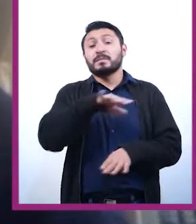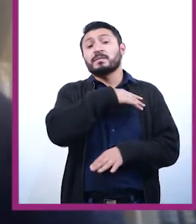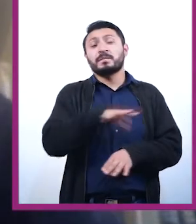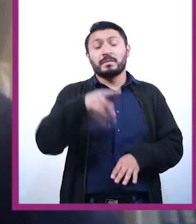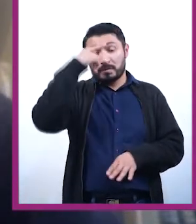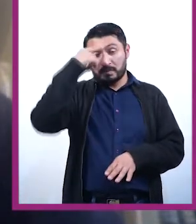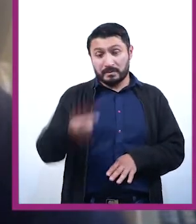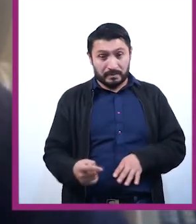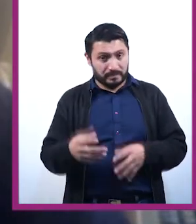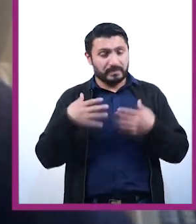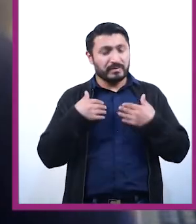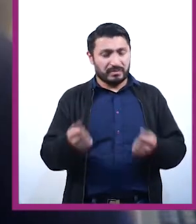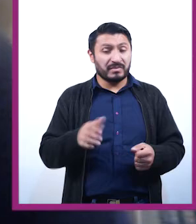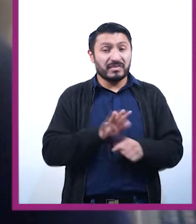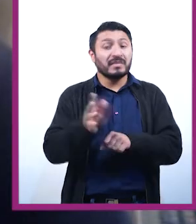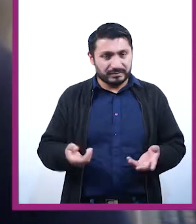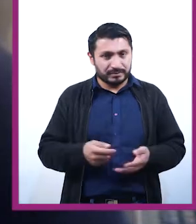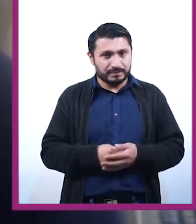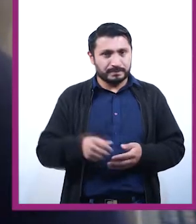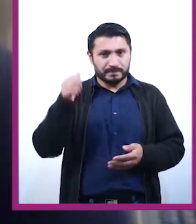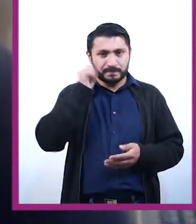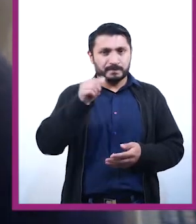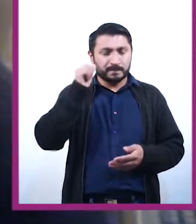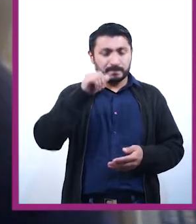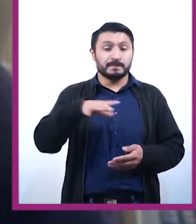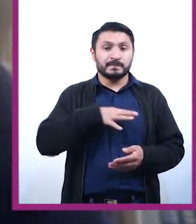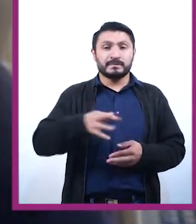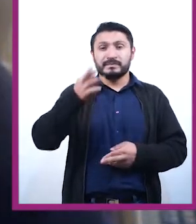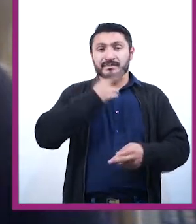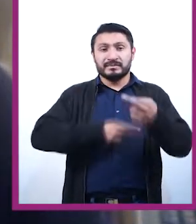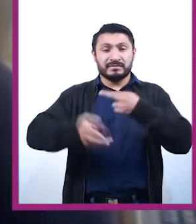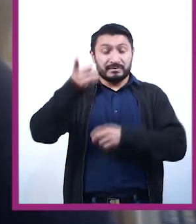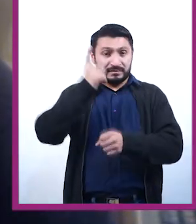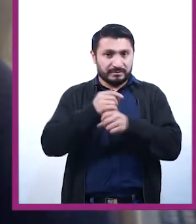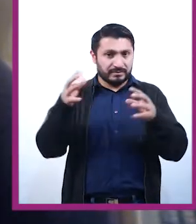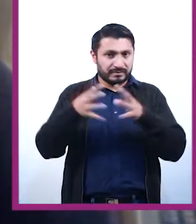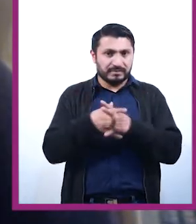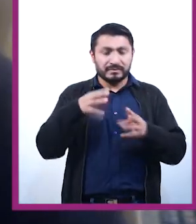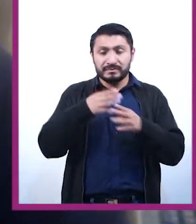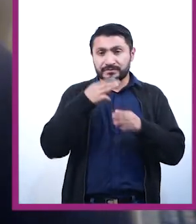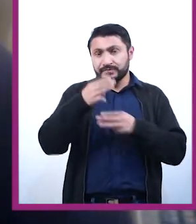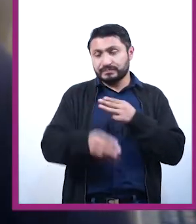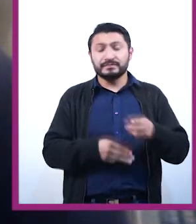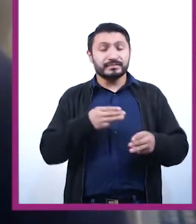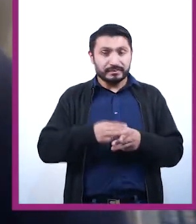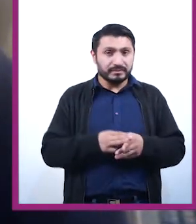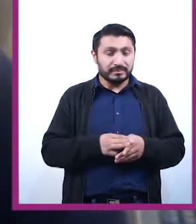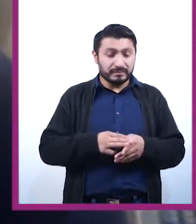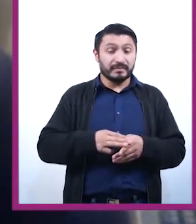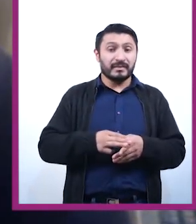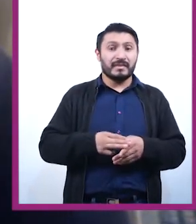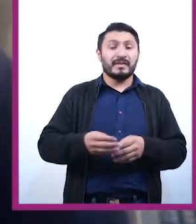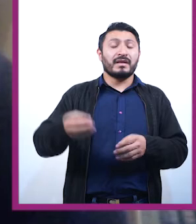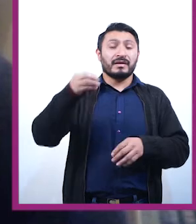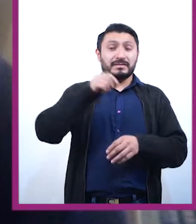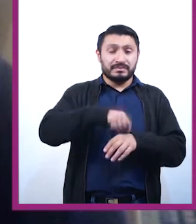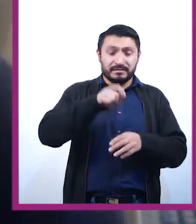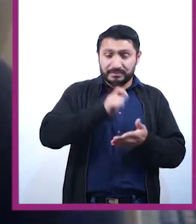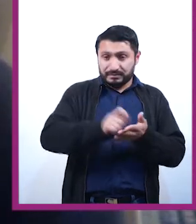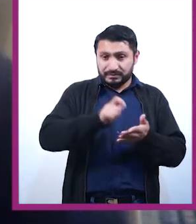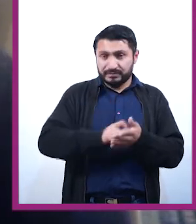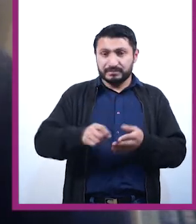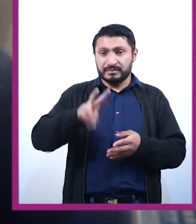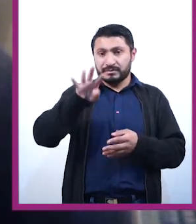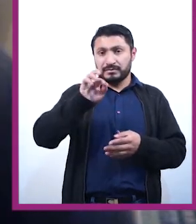entender lo que pasó. Siempre tenemos que regresar a la Primera Guerra Mundial, ¿no? Y al Tratado de Versalles, Tratado de